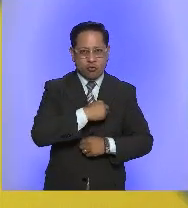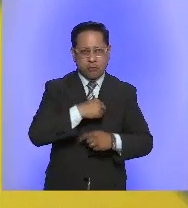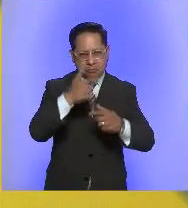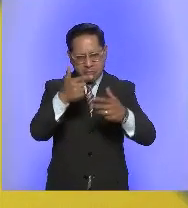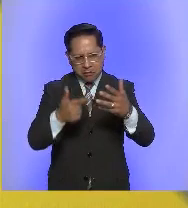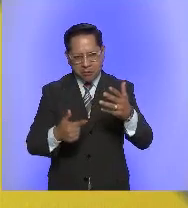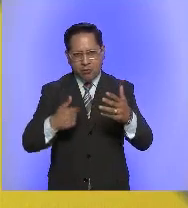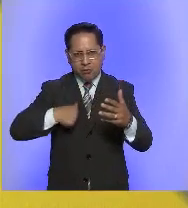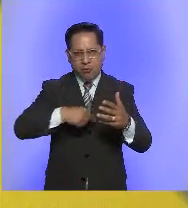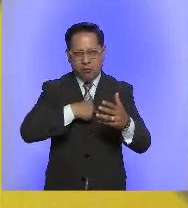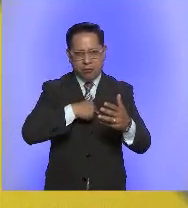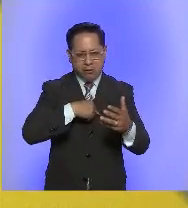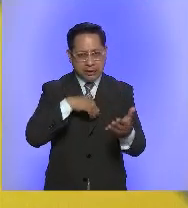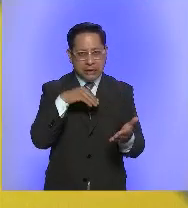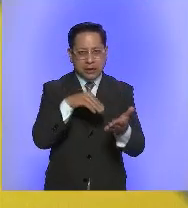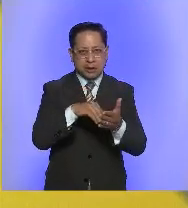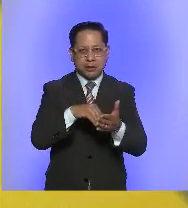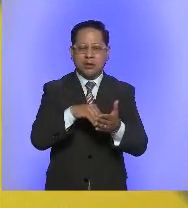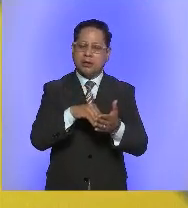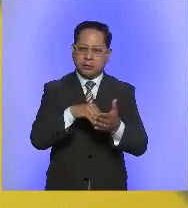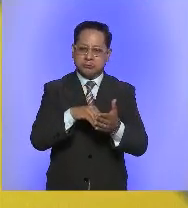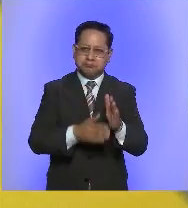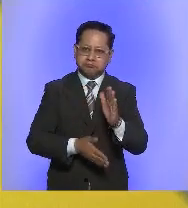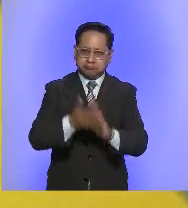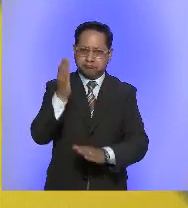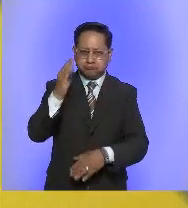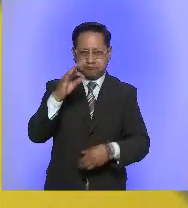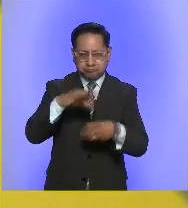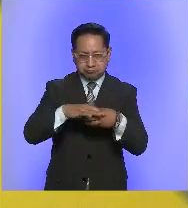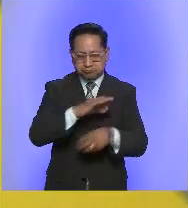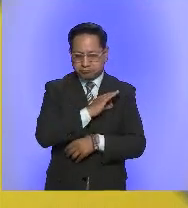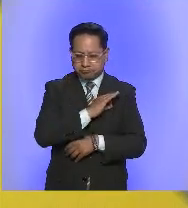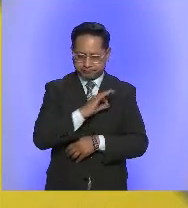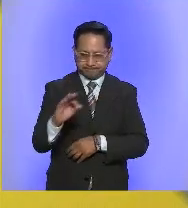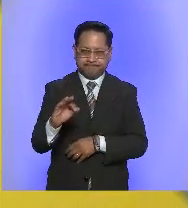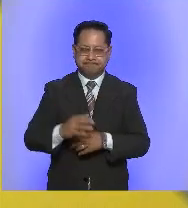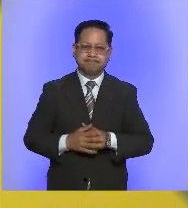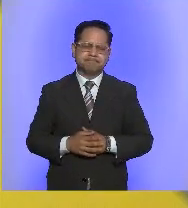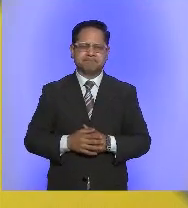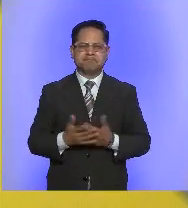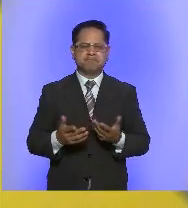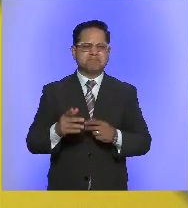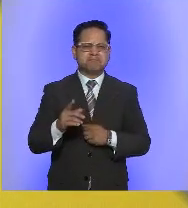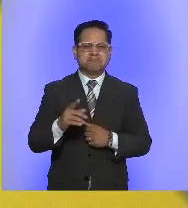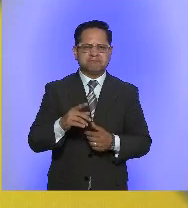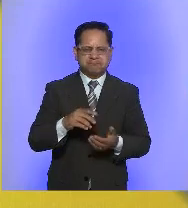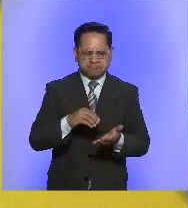votar? Hay un dato muy interesante. El promedio de votación